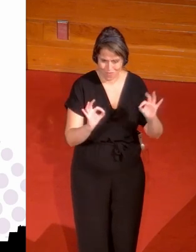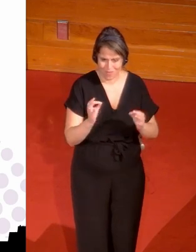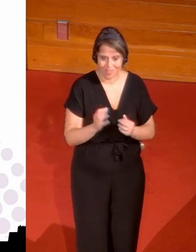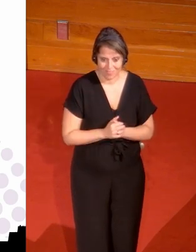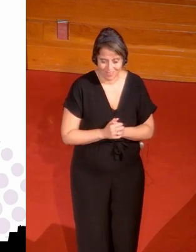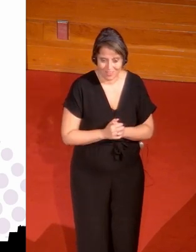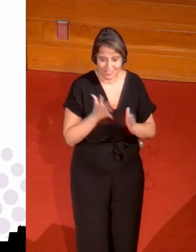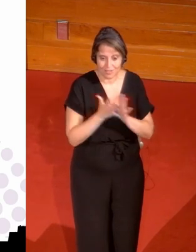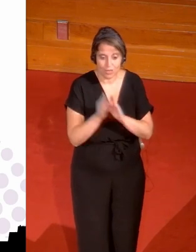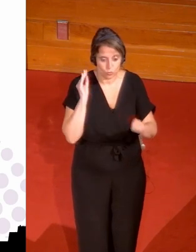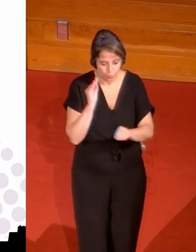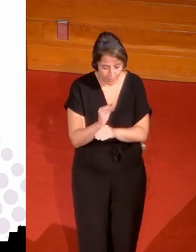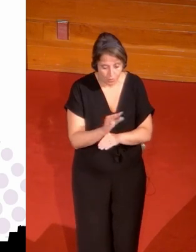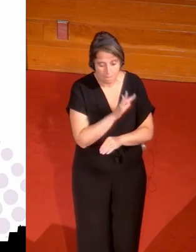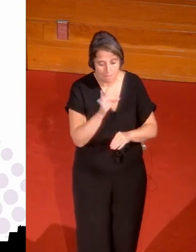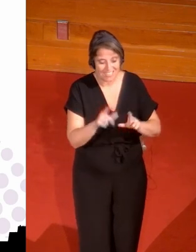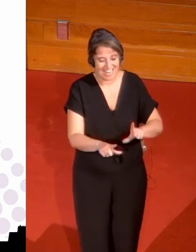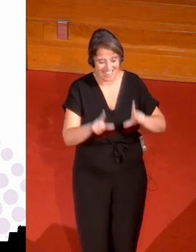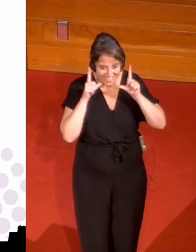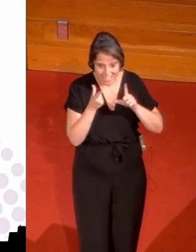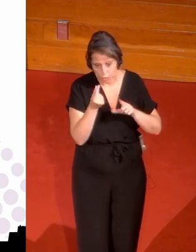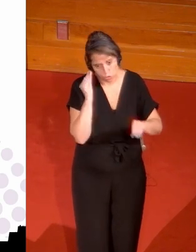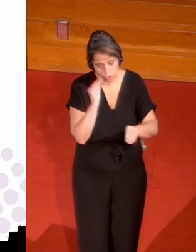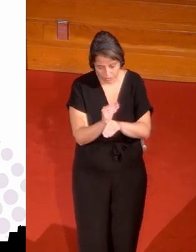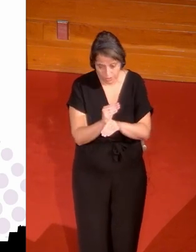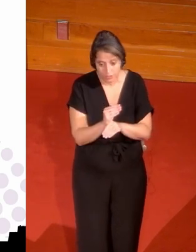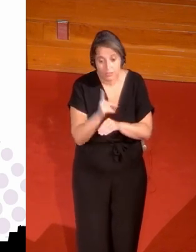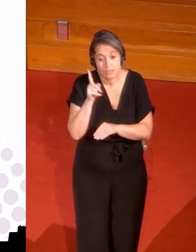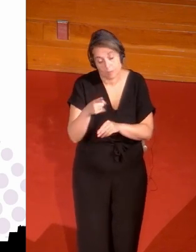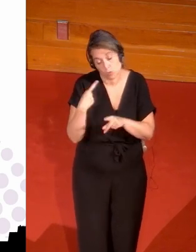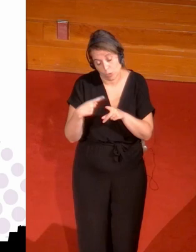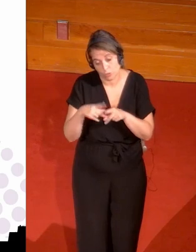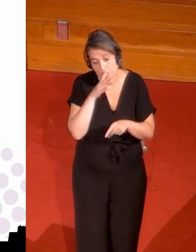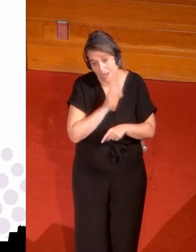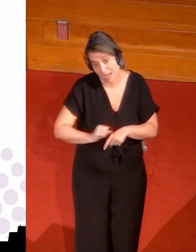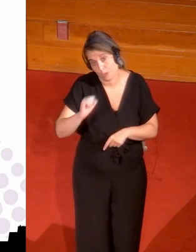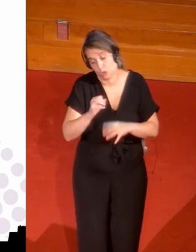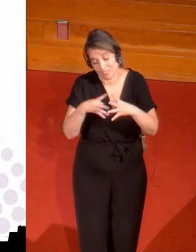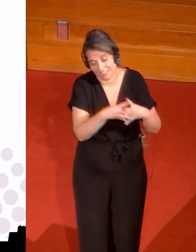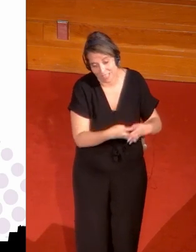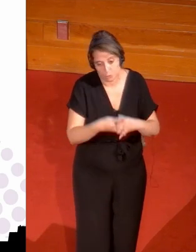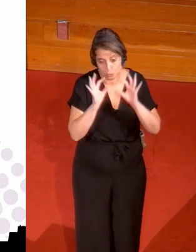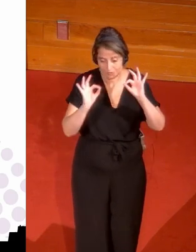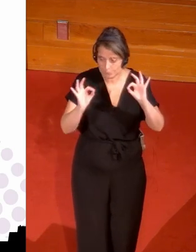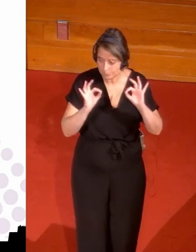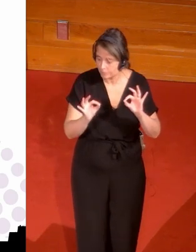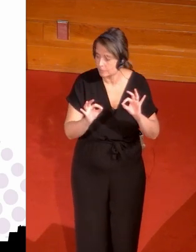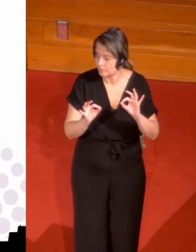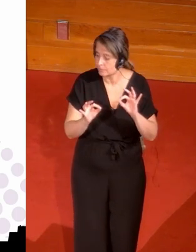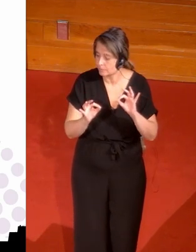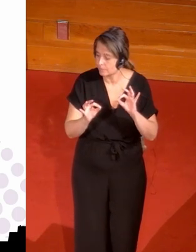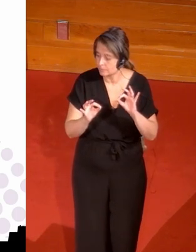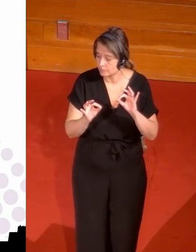financian a los partidos y financian a candidatos y una cosa maravillosa de Estados Unidos es que